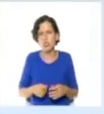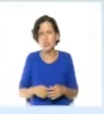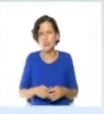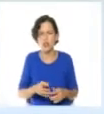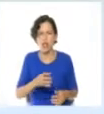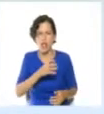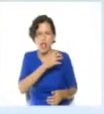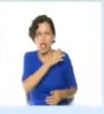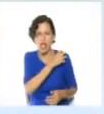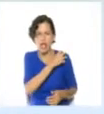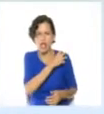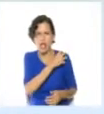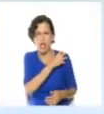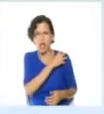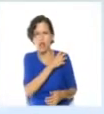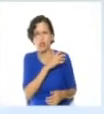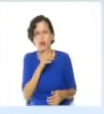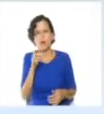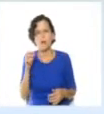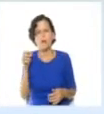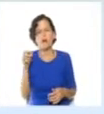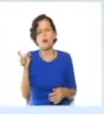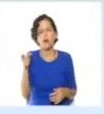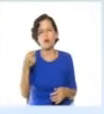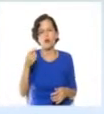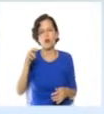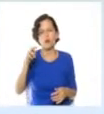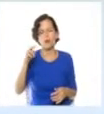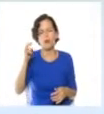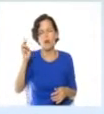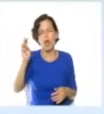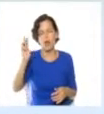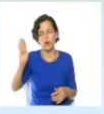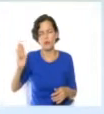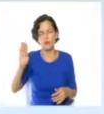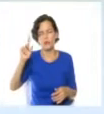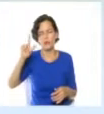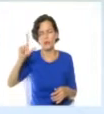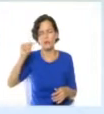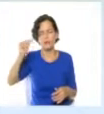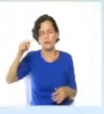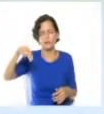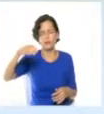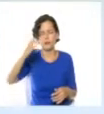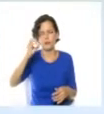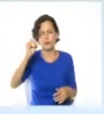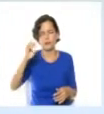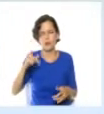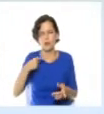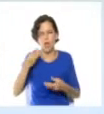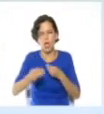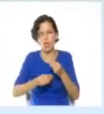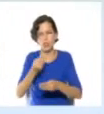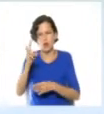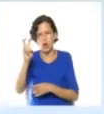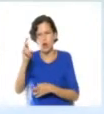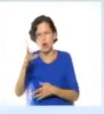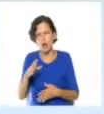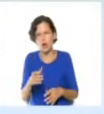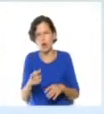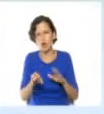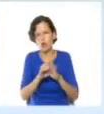general Antonio Guzmán Blanco. Guzmán Blanco plantea una nueva constitución, es decir, en sus